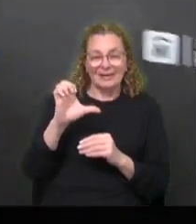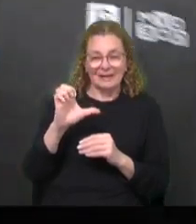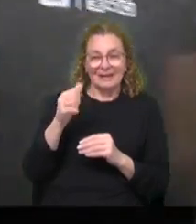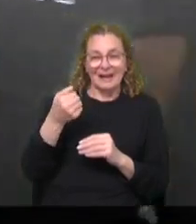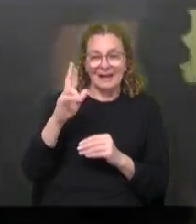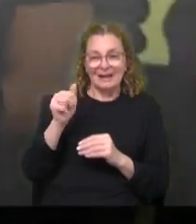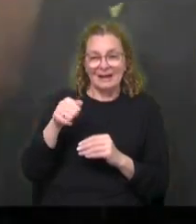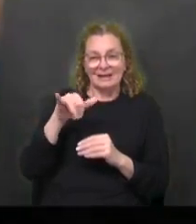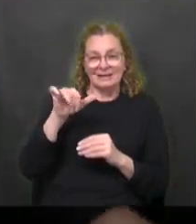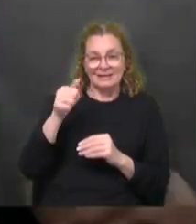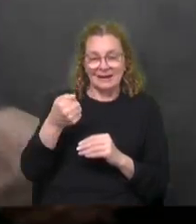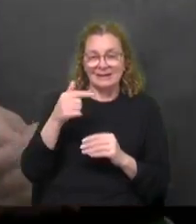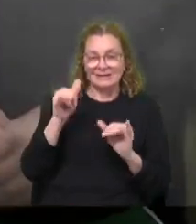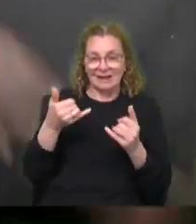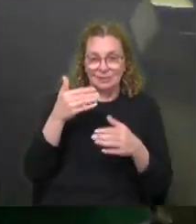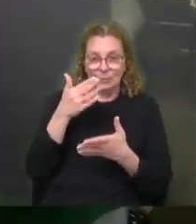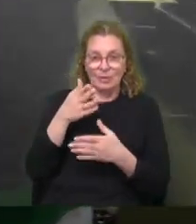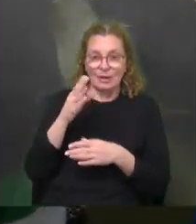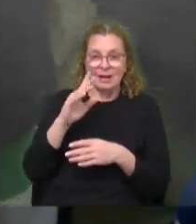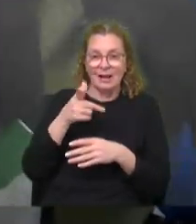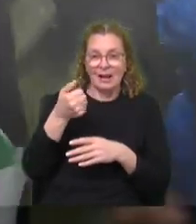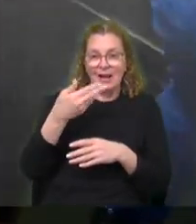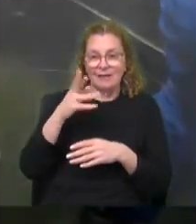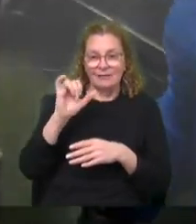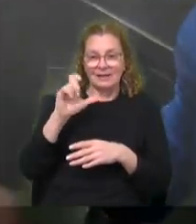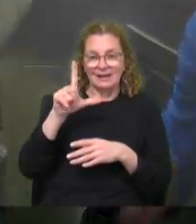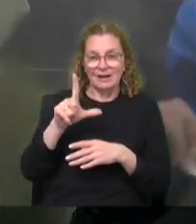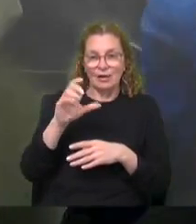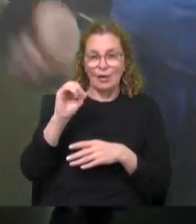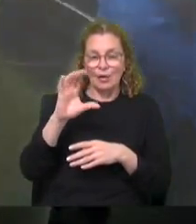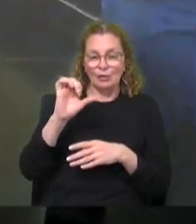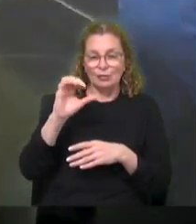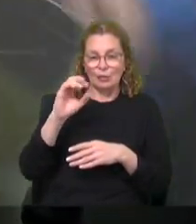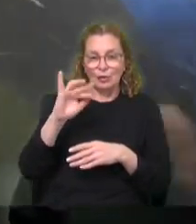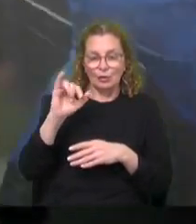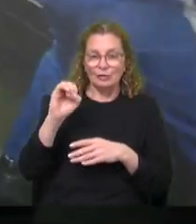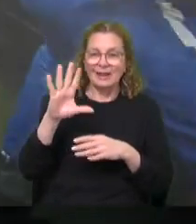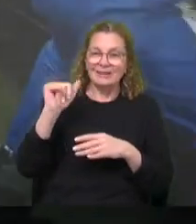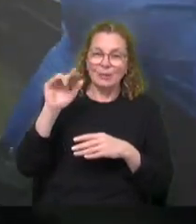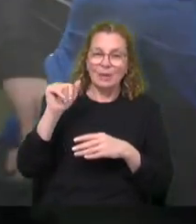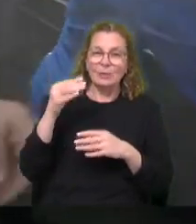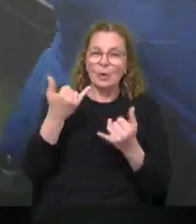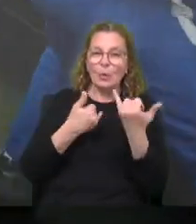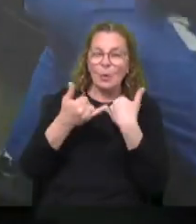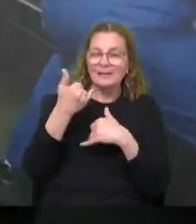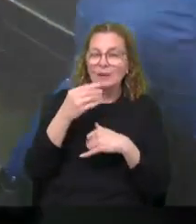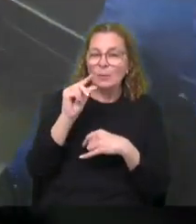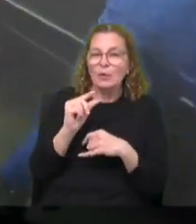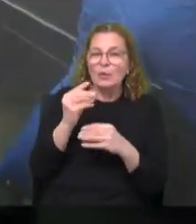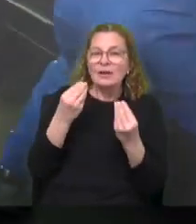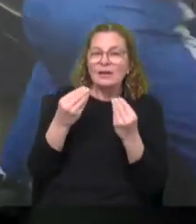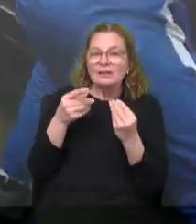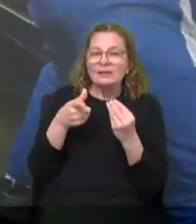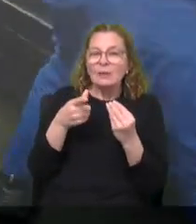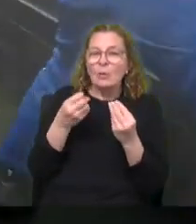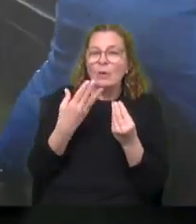alguna vez en el piso de Mira Montevideo, y con Gabriel Osorio, uno de los actores, que ya los están saludando, para que nos cuenten un poco, bueno, de qué va, cuándo